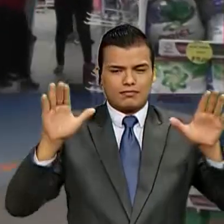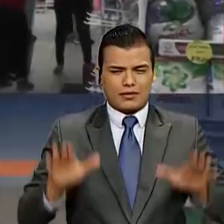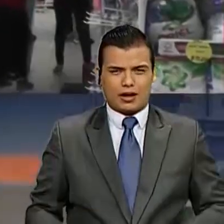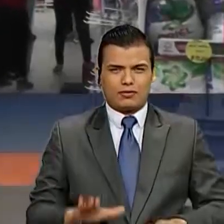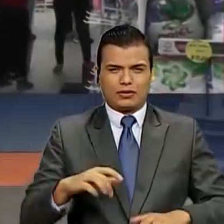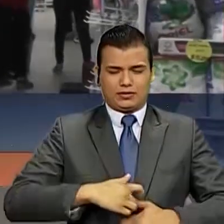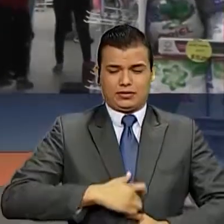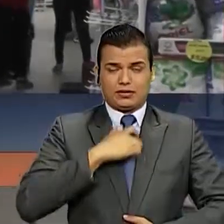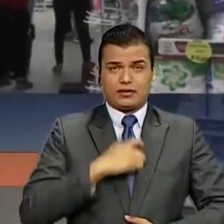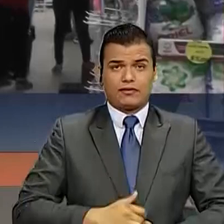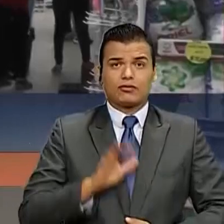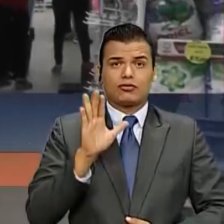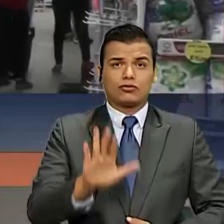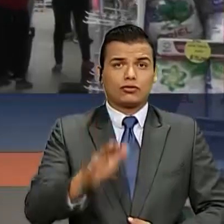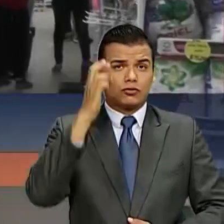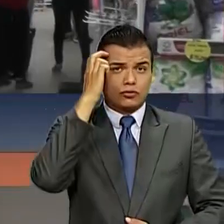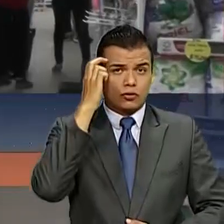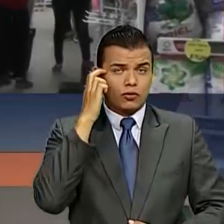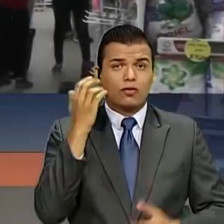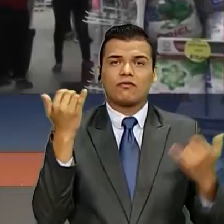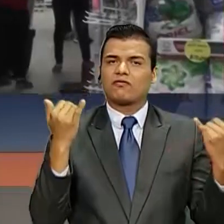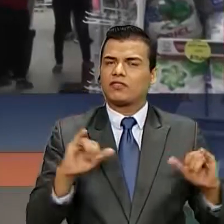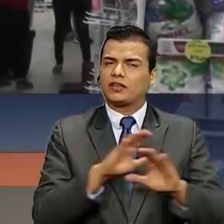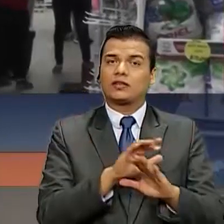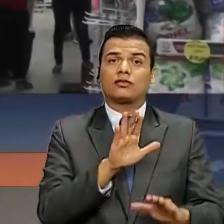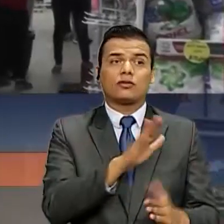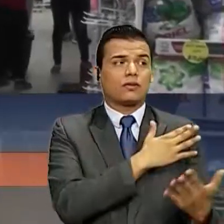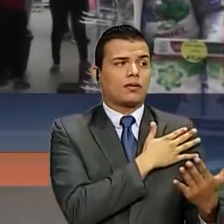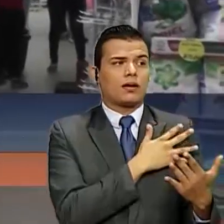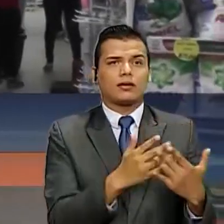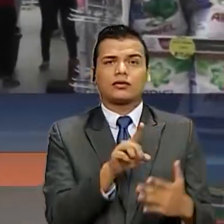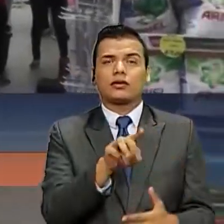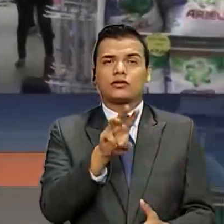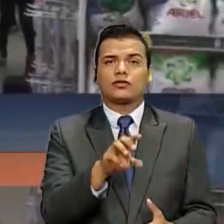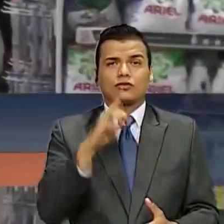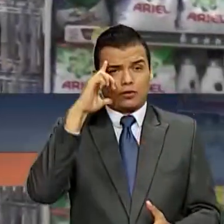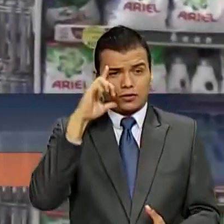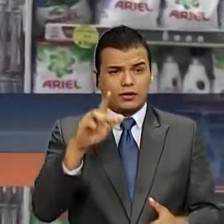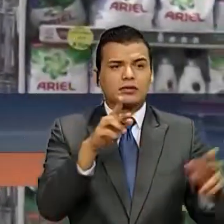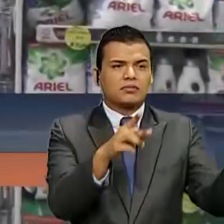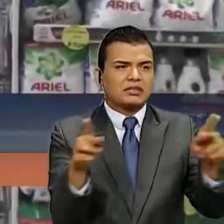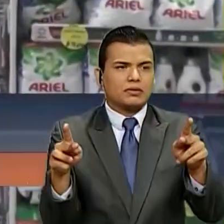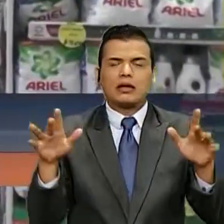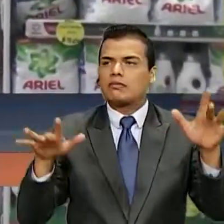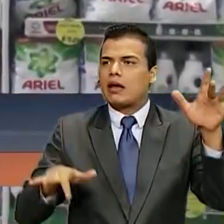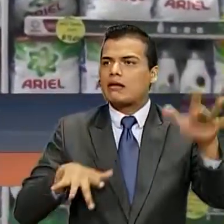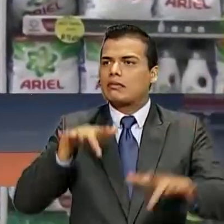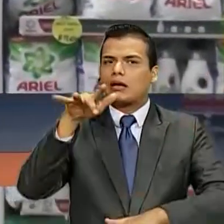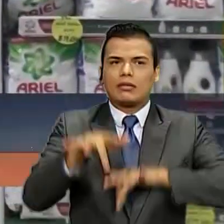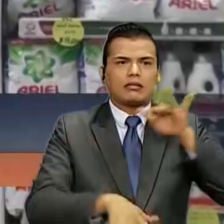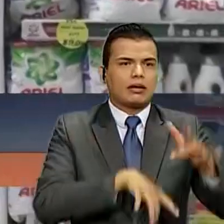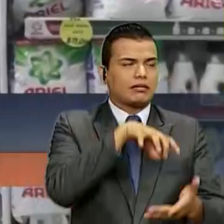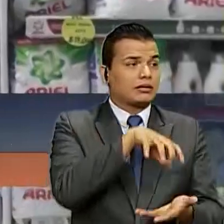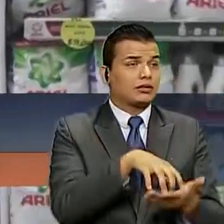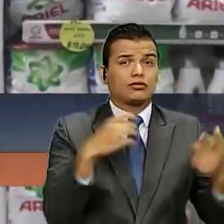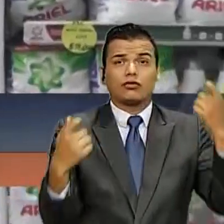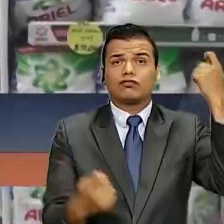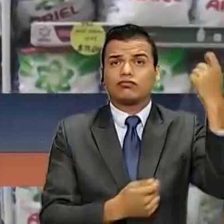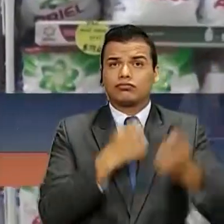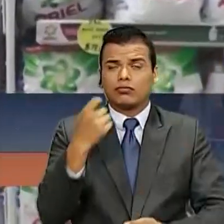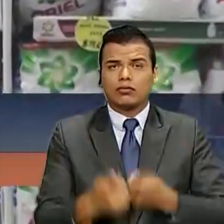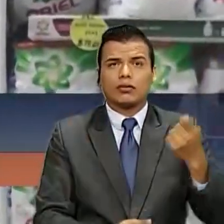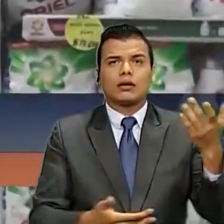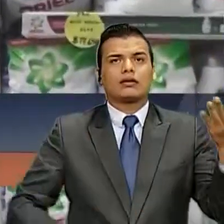el departamento del Chocó culminó después de 18 días, observan ustedes las personas que han llegado a los centros comerciales, a los supermercados,